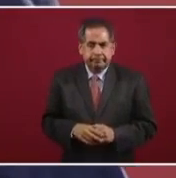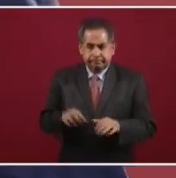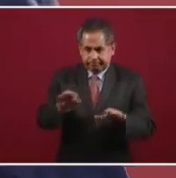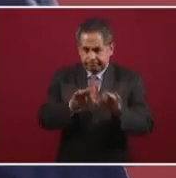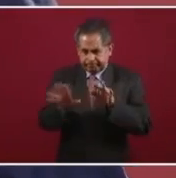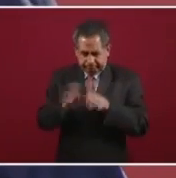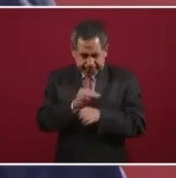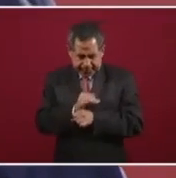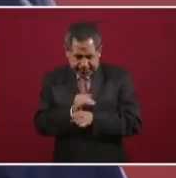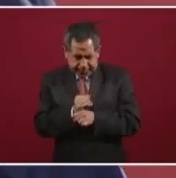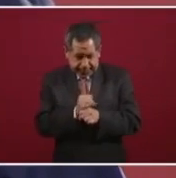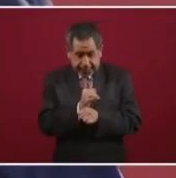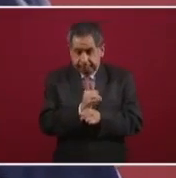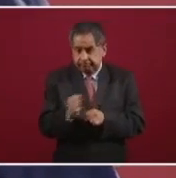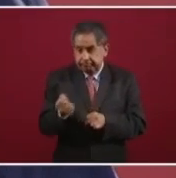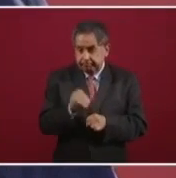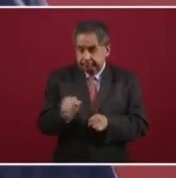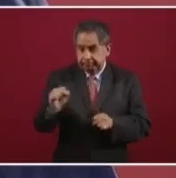investigación